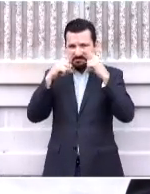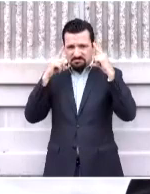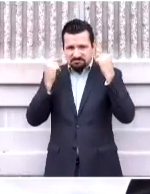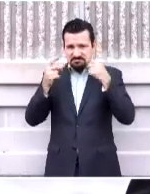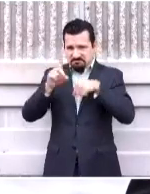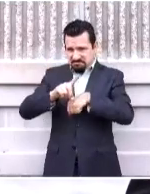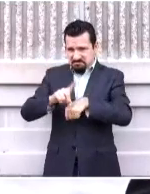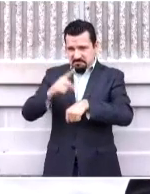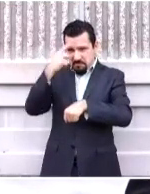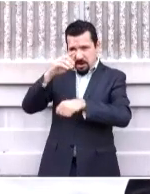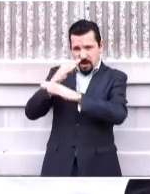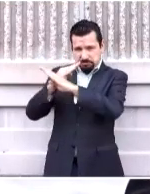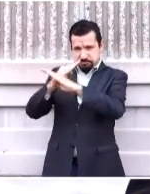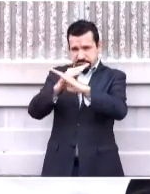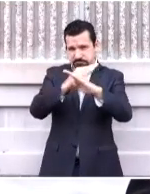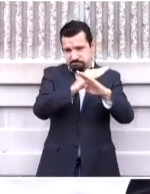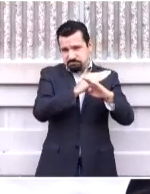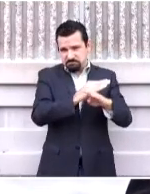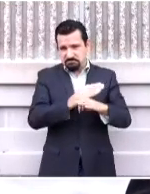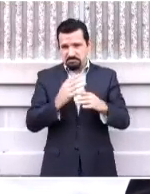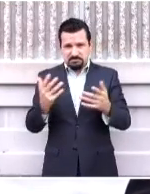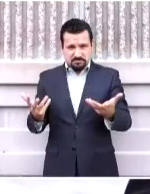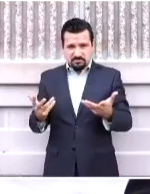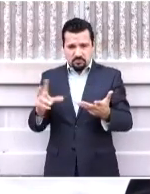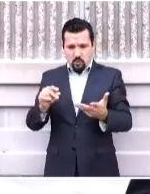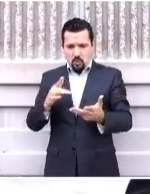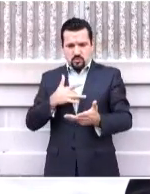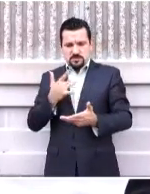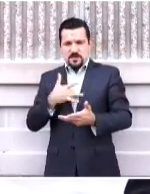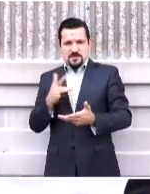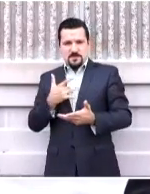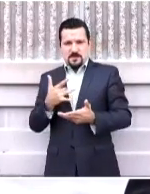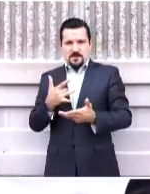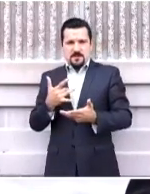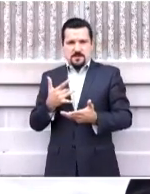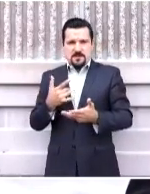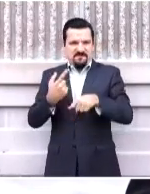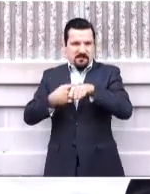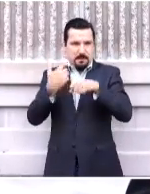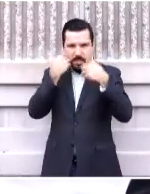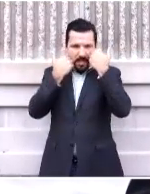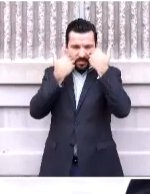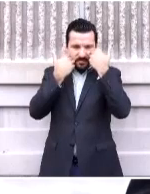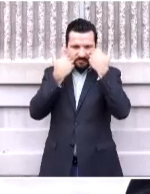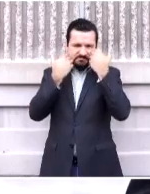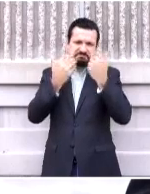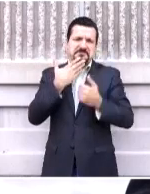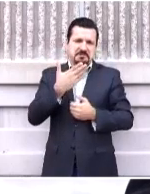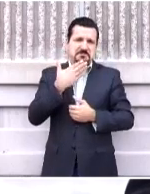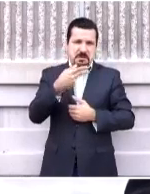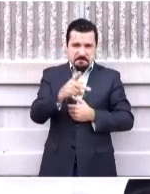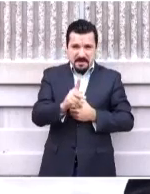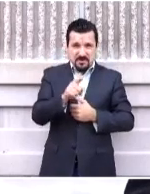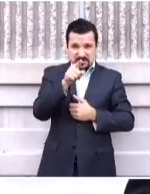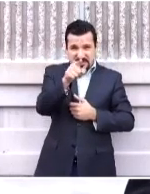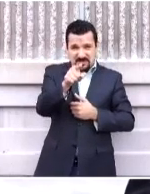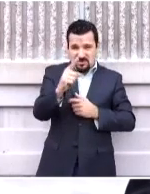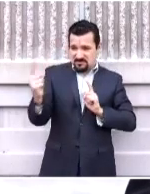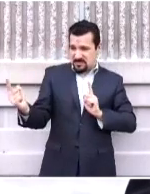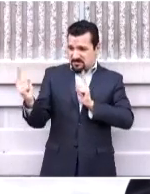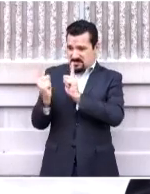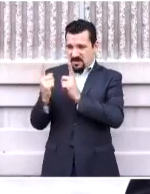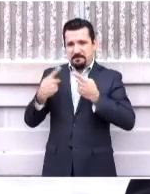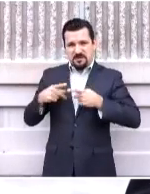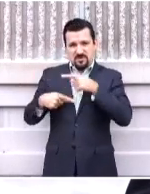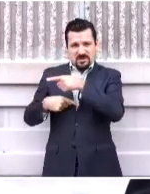cubrebocas como medida preventiva sin ser sintomáticos, no debemos de perder en cuenta que si nos acercamos a una persona